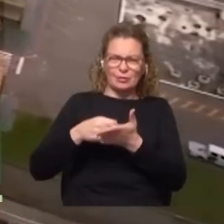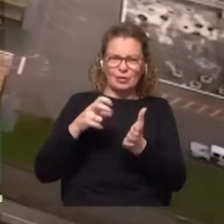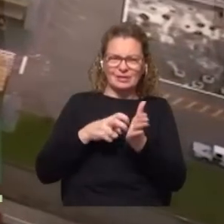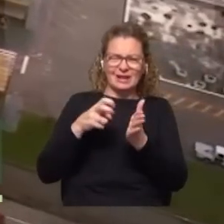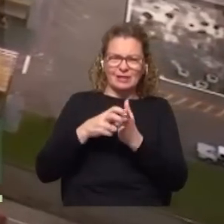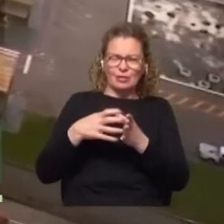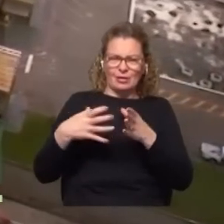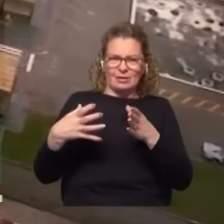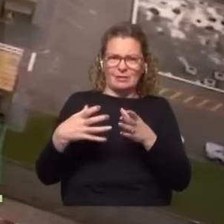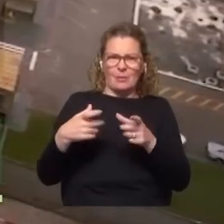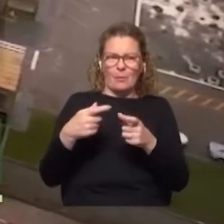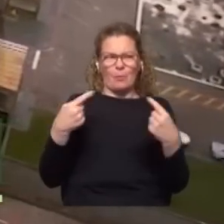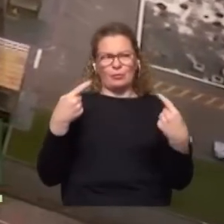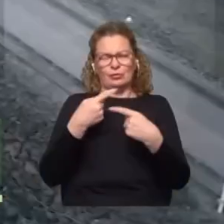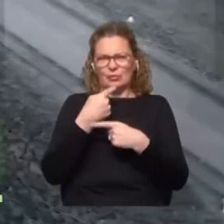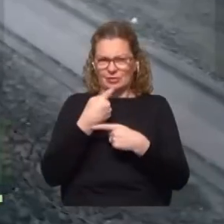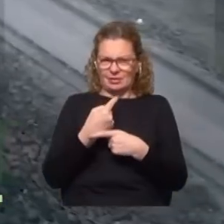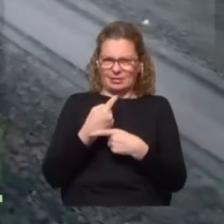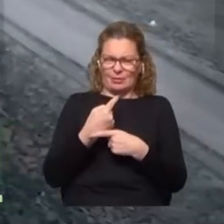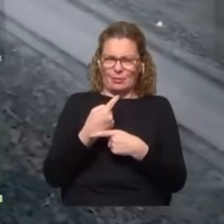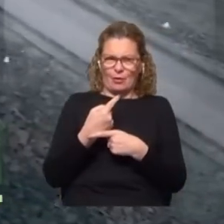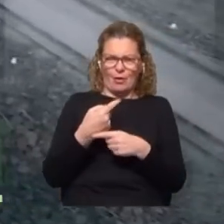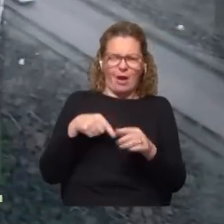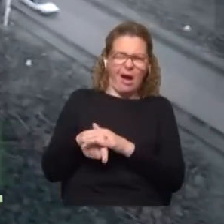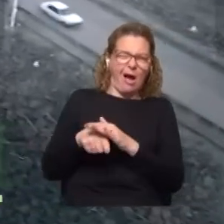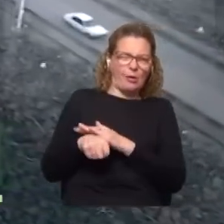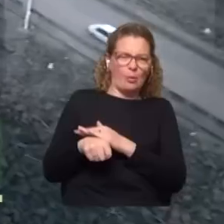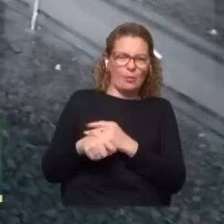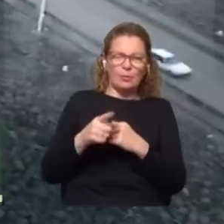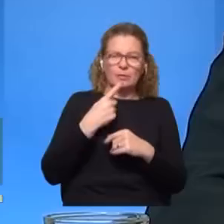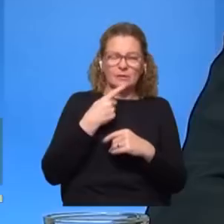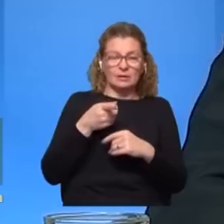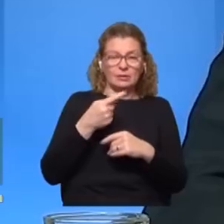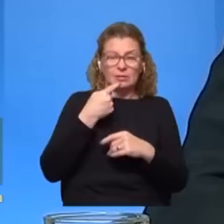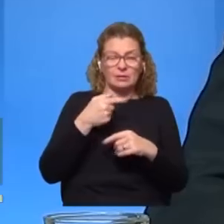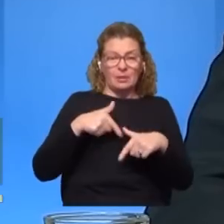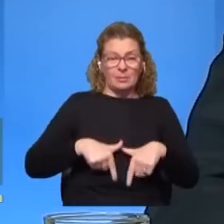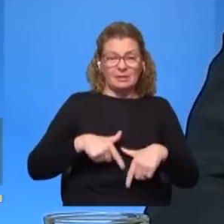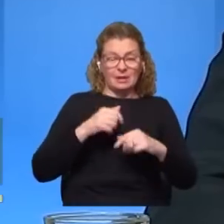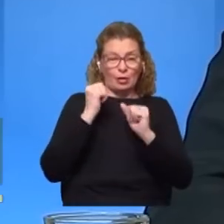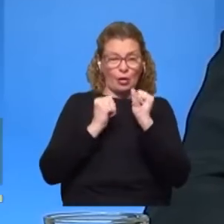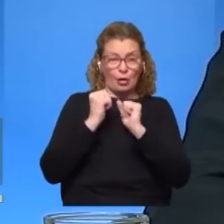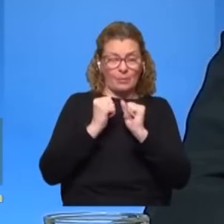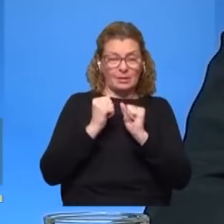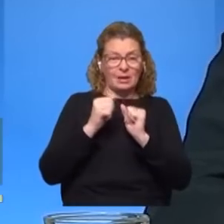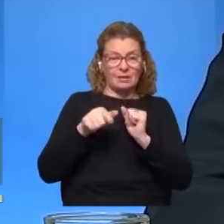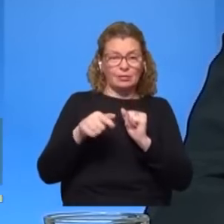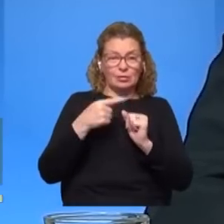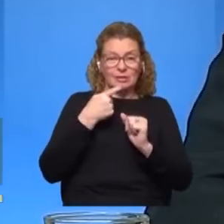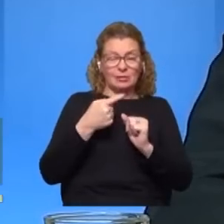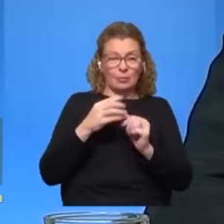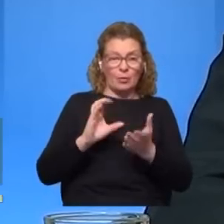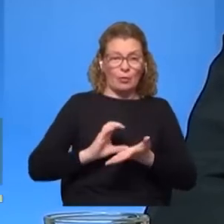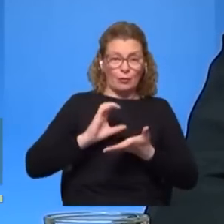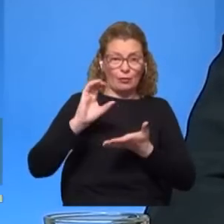grande que desde la oposición cuestionan como clientelismo político es lo que compete al Ministerio de economía y finanzas se trató de un